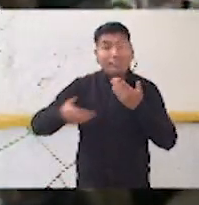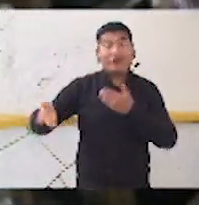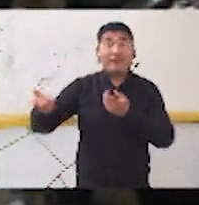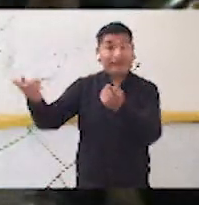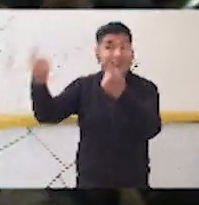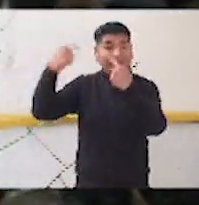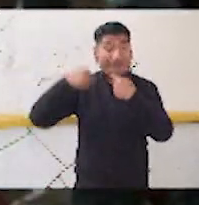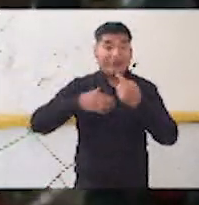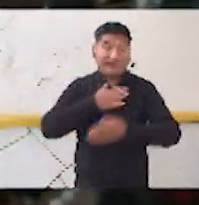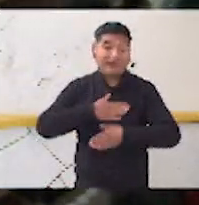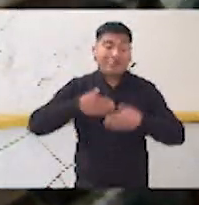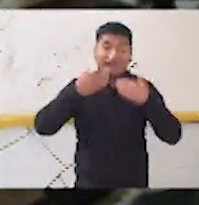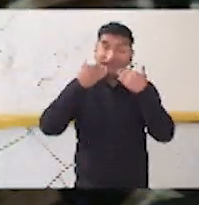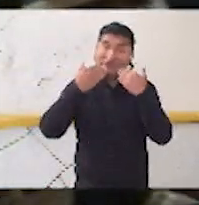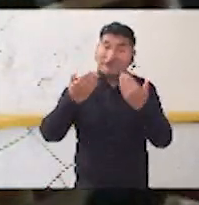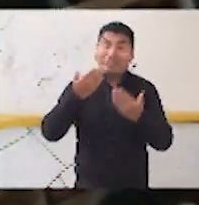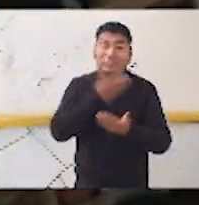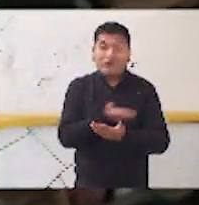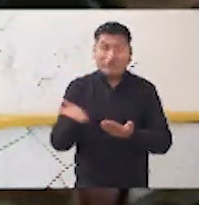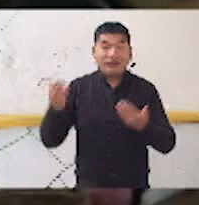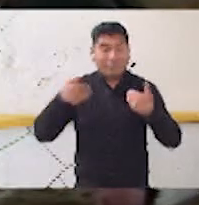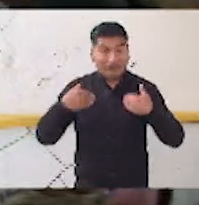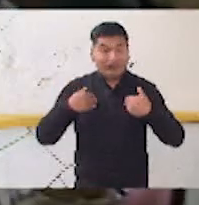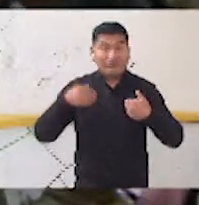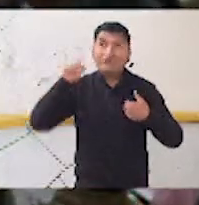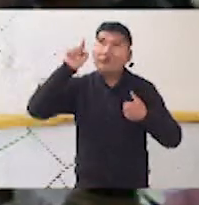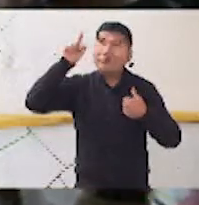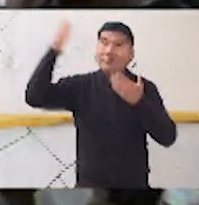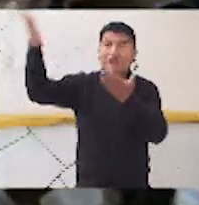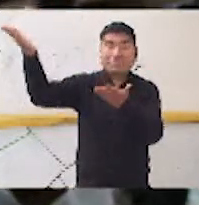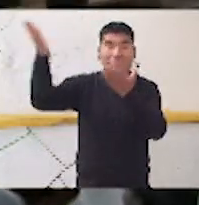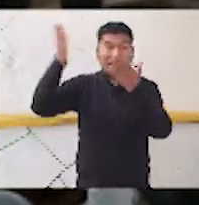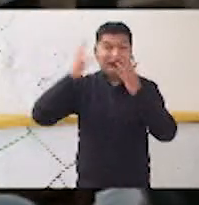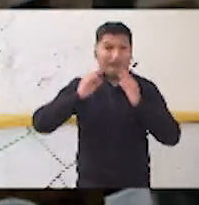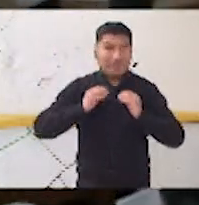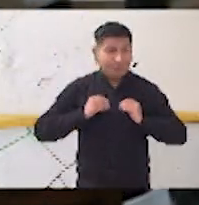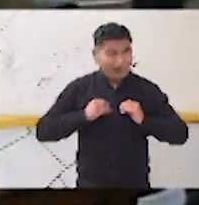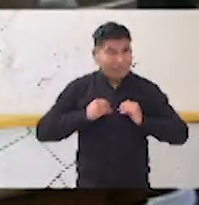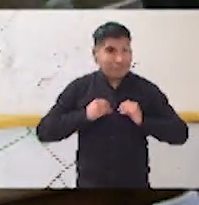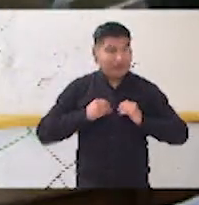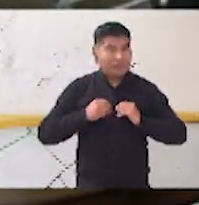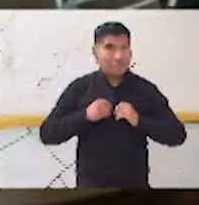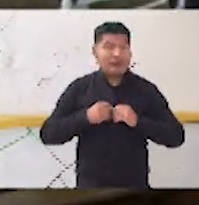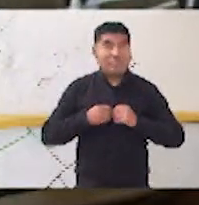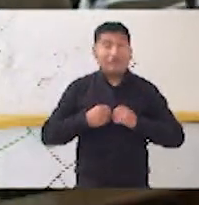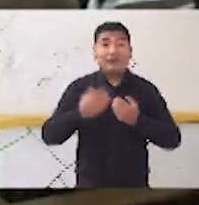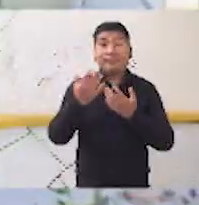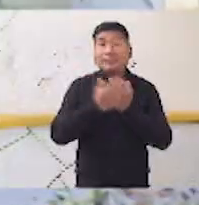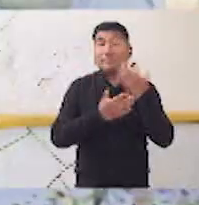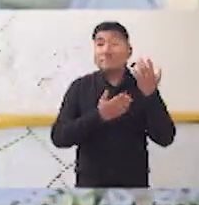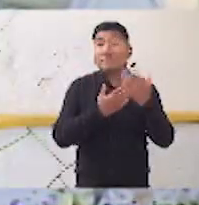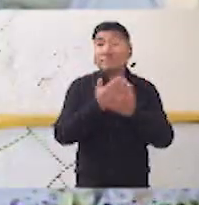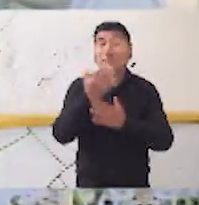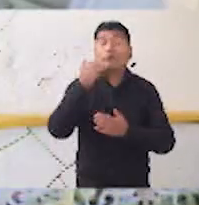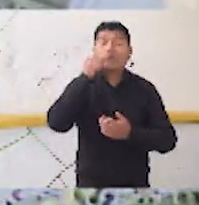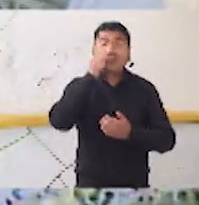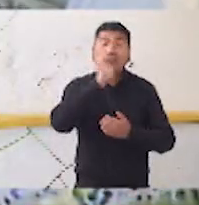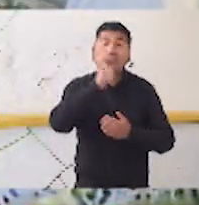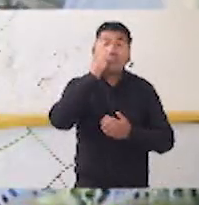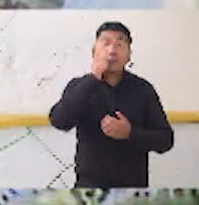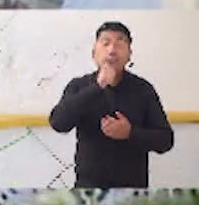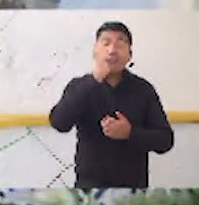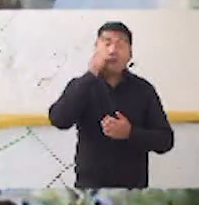Venimos agradecidos, pues lo que tenemos de ti recibimos. Las manos de las